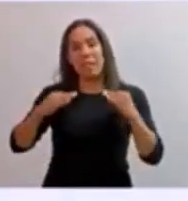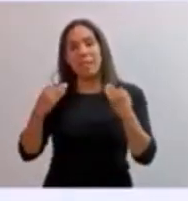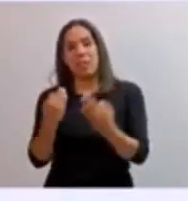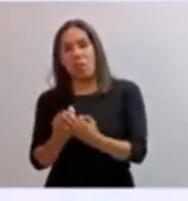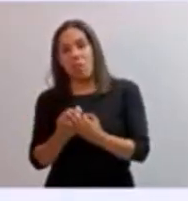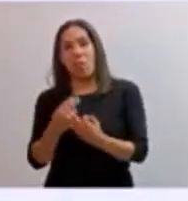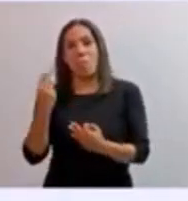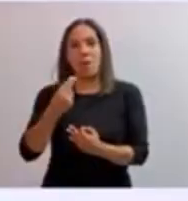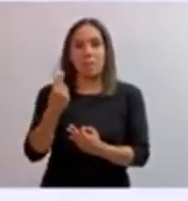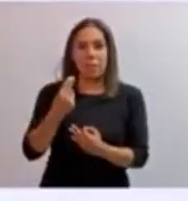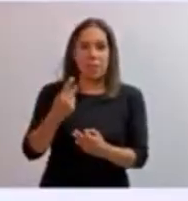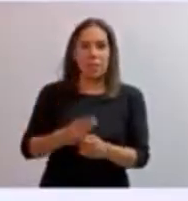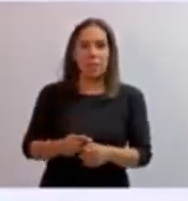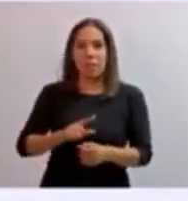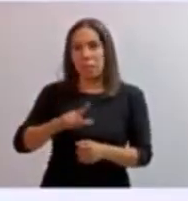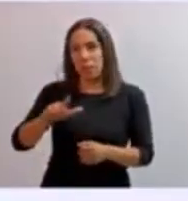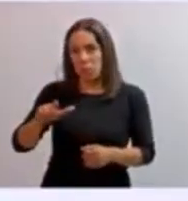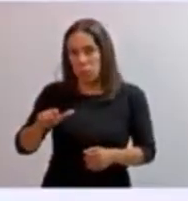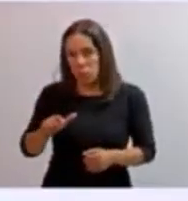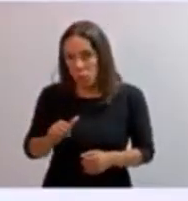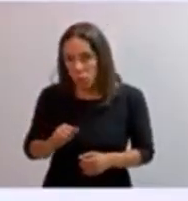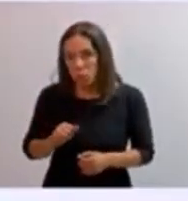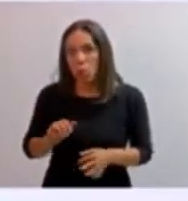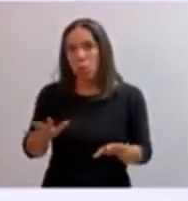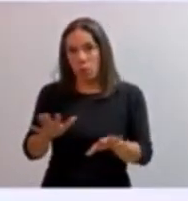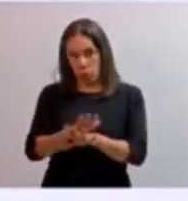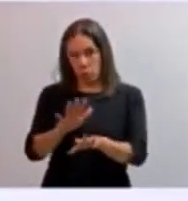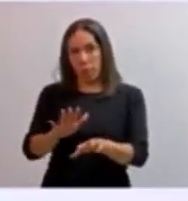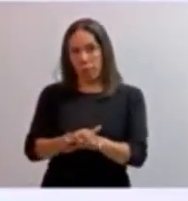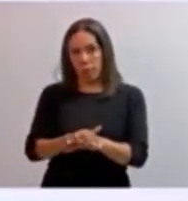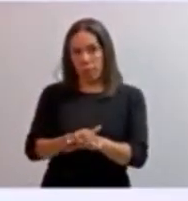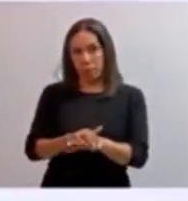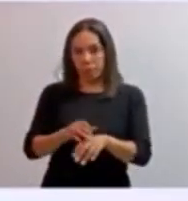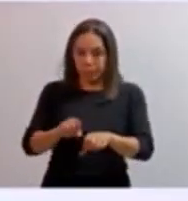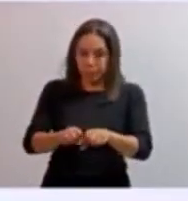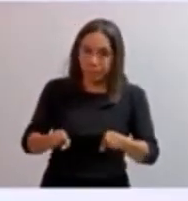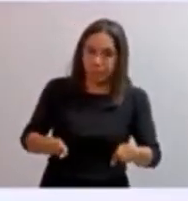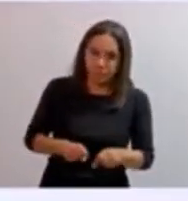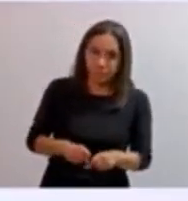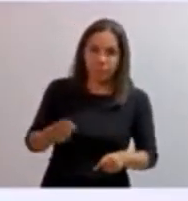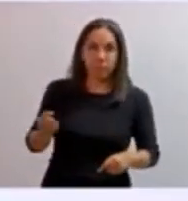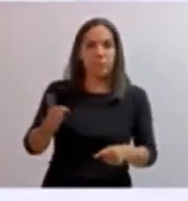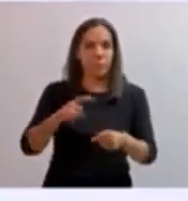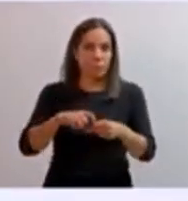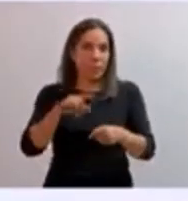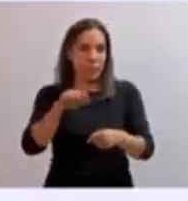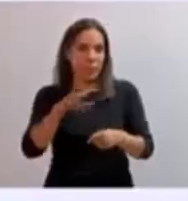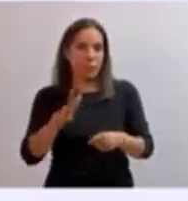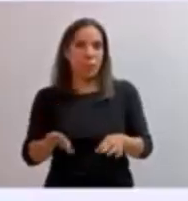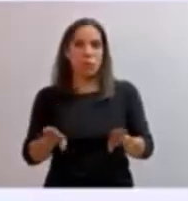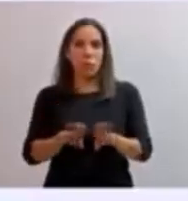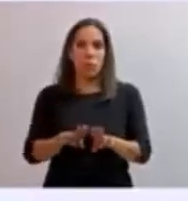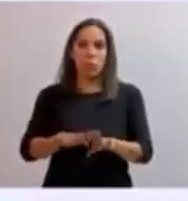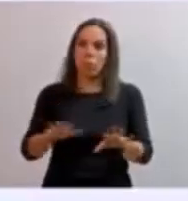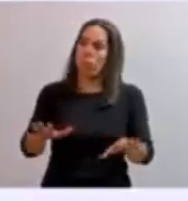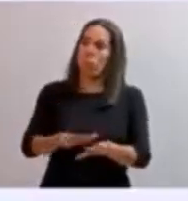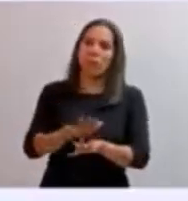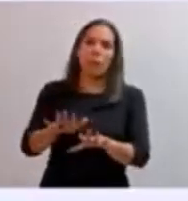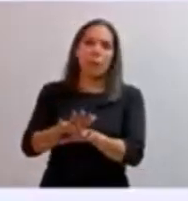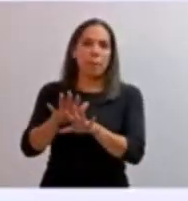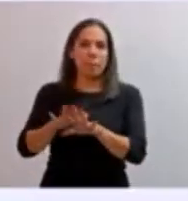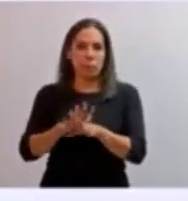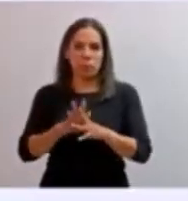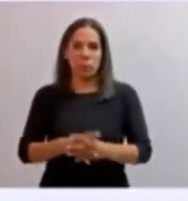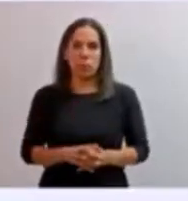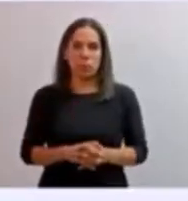a partir de lo que yo veo que sucede en el aula, porque en el aula es donde se debe de estar generando todos los cambios, algo